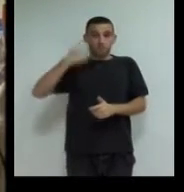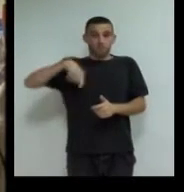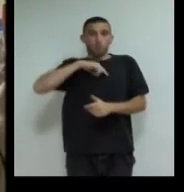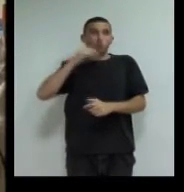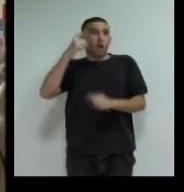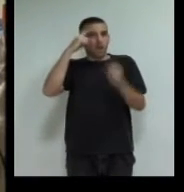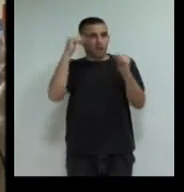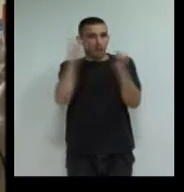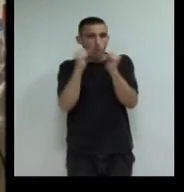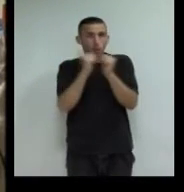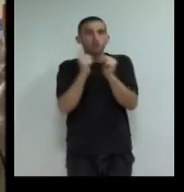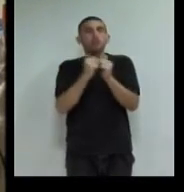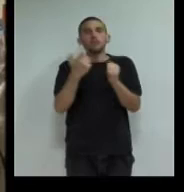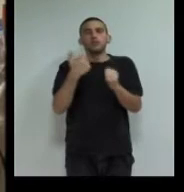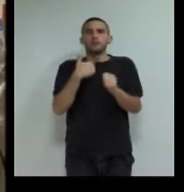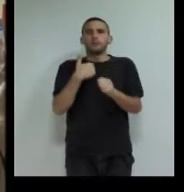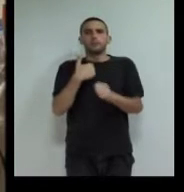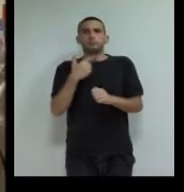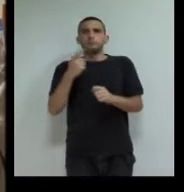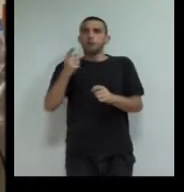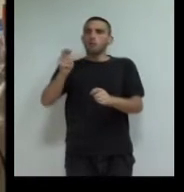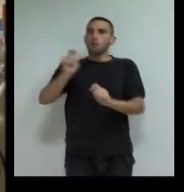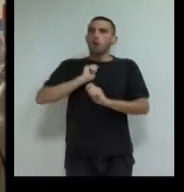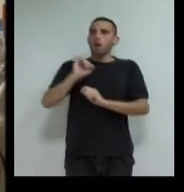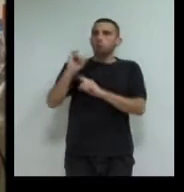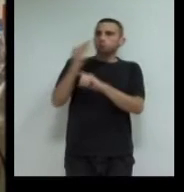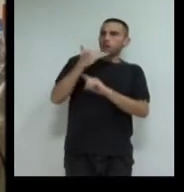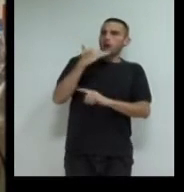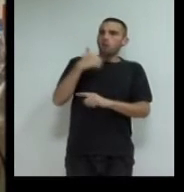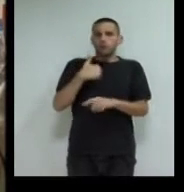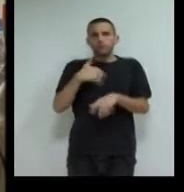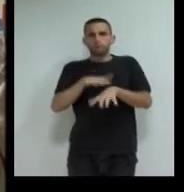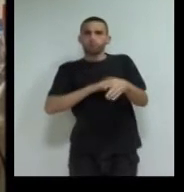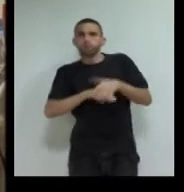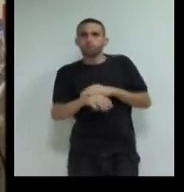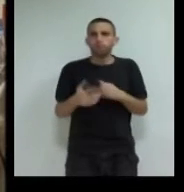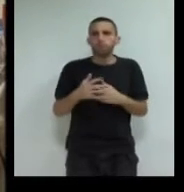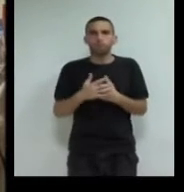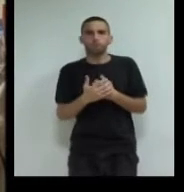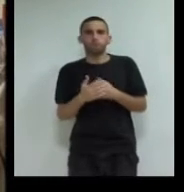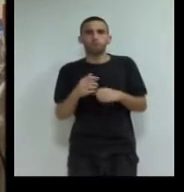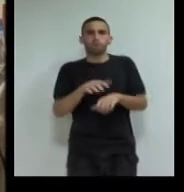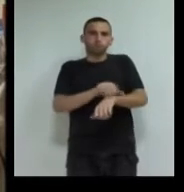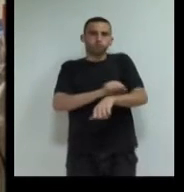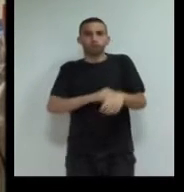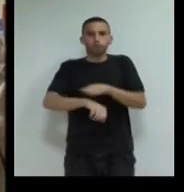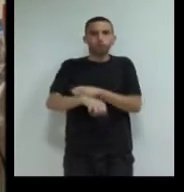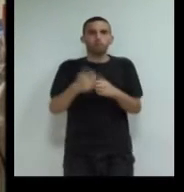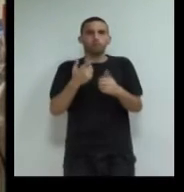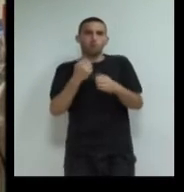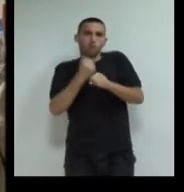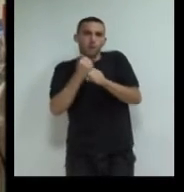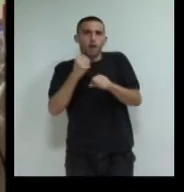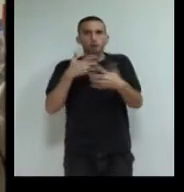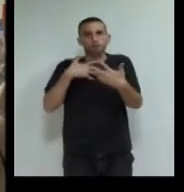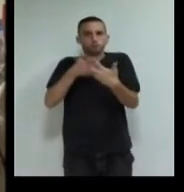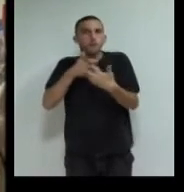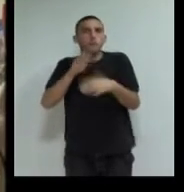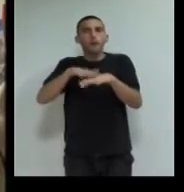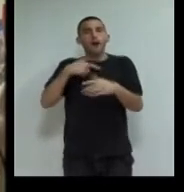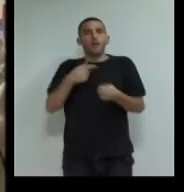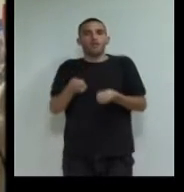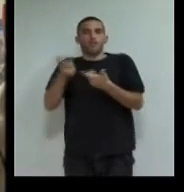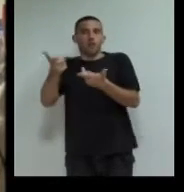retomamos el guante rápidamente de aquello que se nos planteaba. Intentamos dar respuesta a ese colectivo pequeño. Pamplona es una